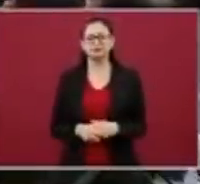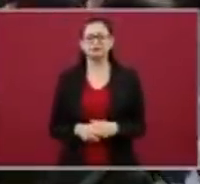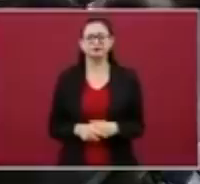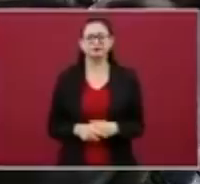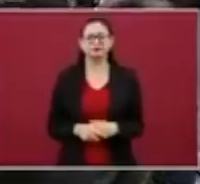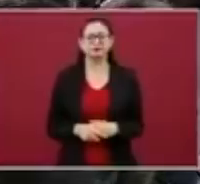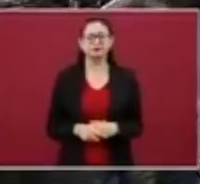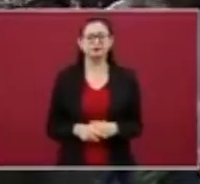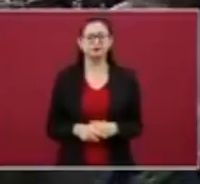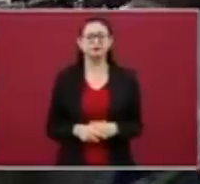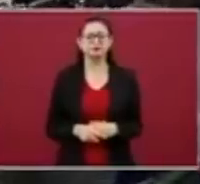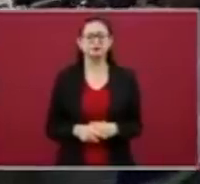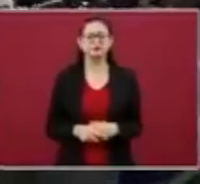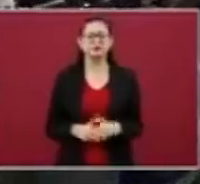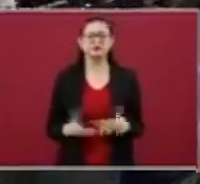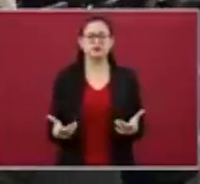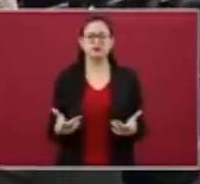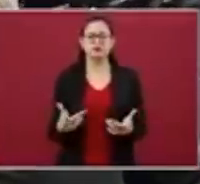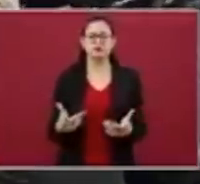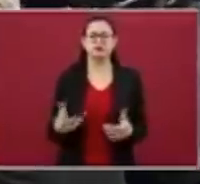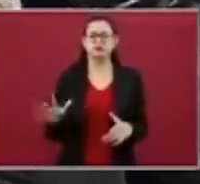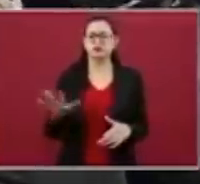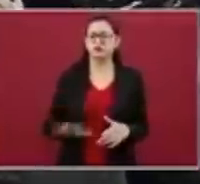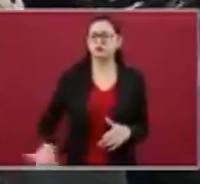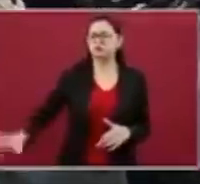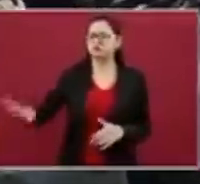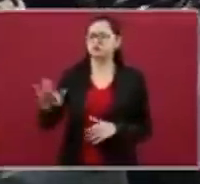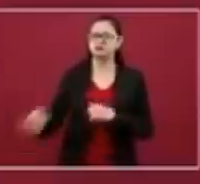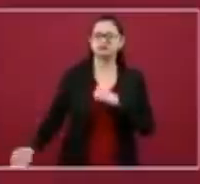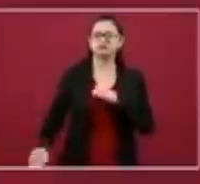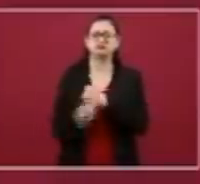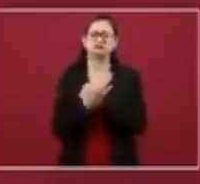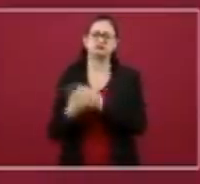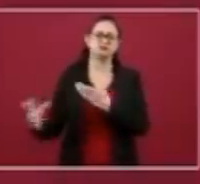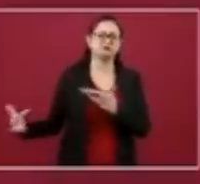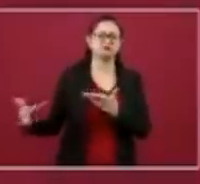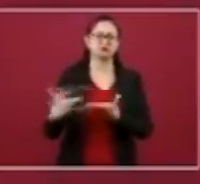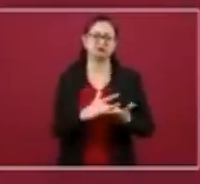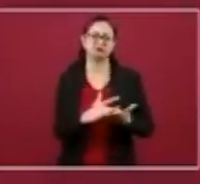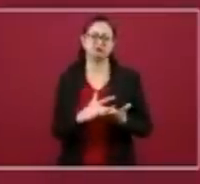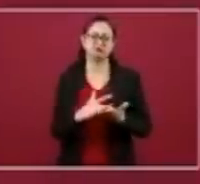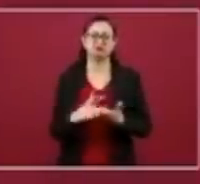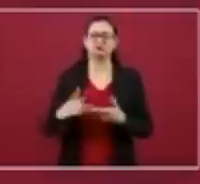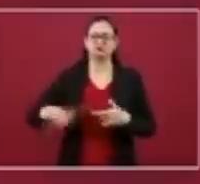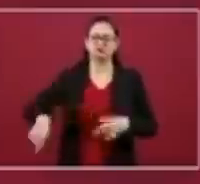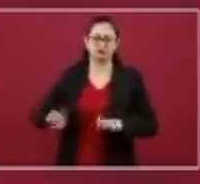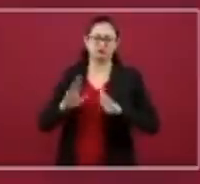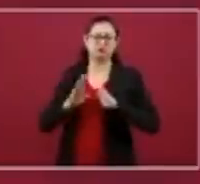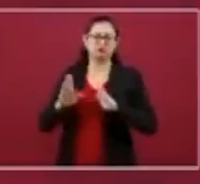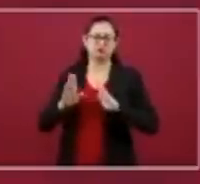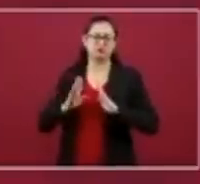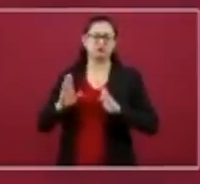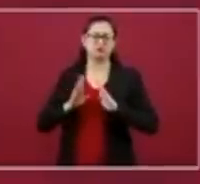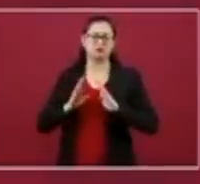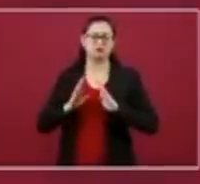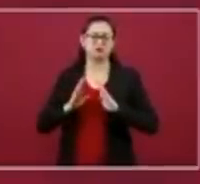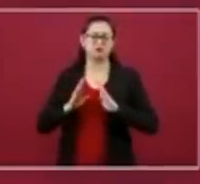nosotros tenemos el respaldo, el apoyo de las Fuerzas Armadas